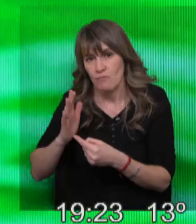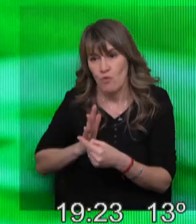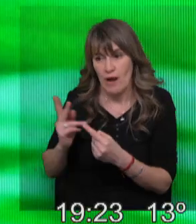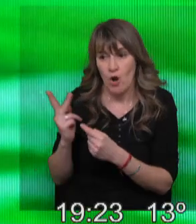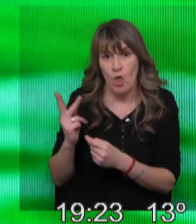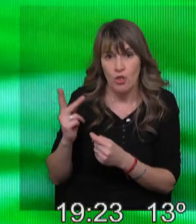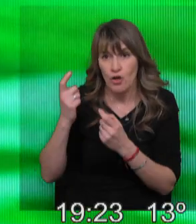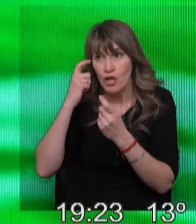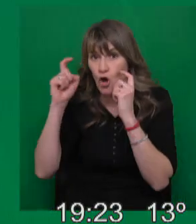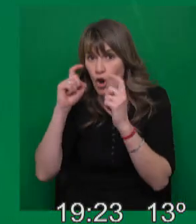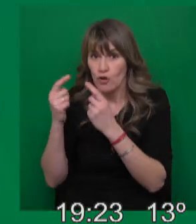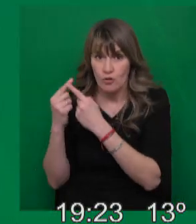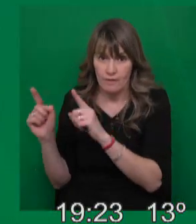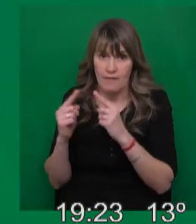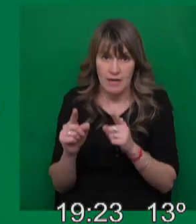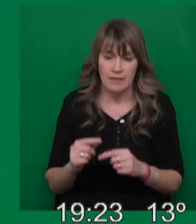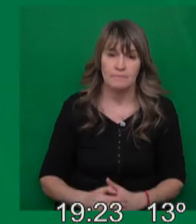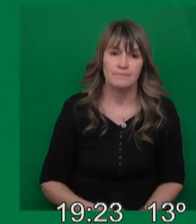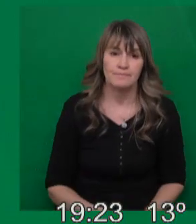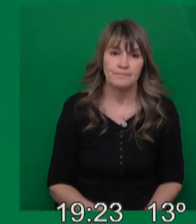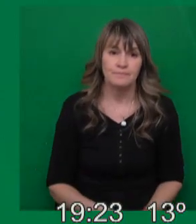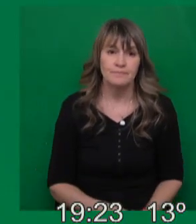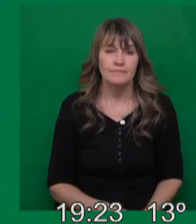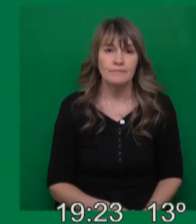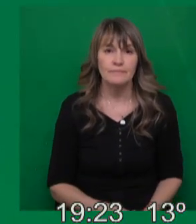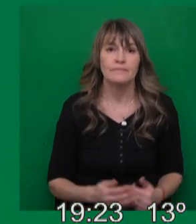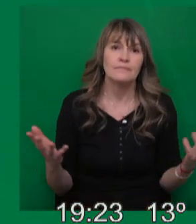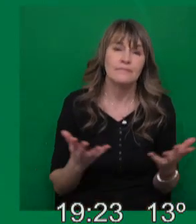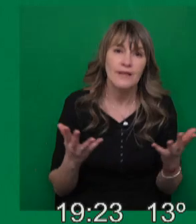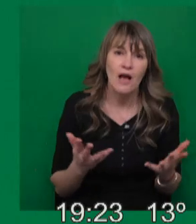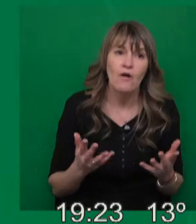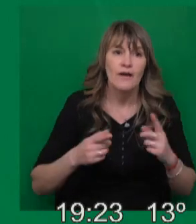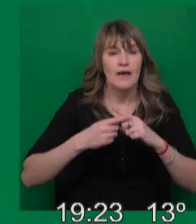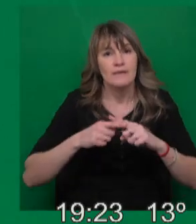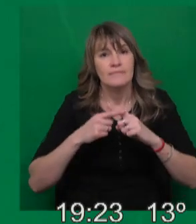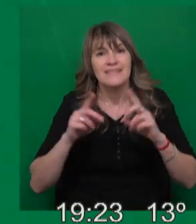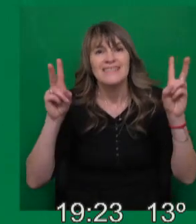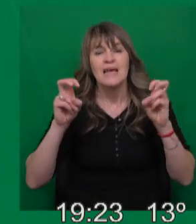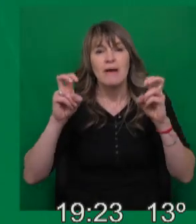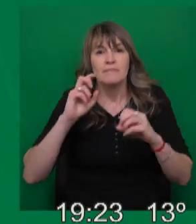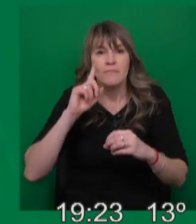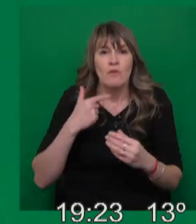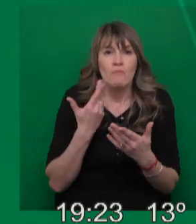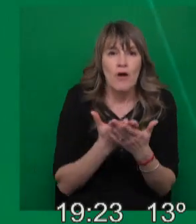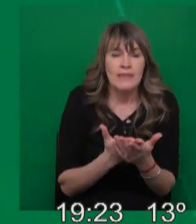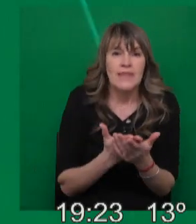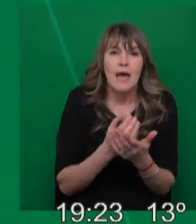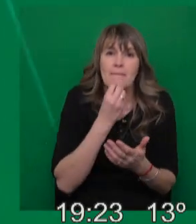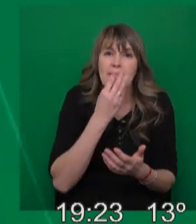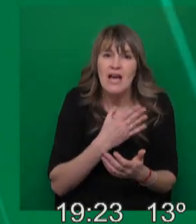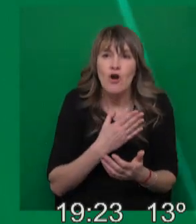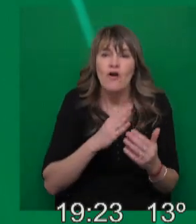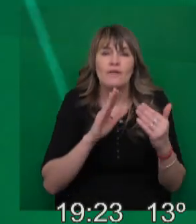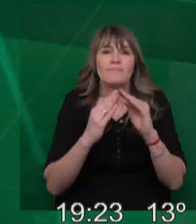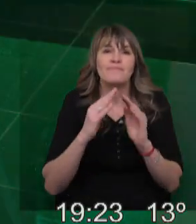el punto de vista ideológico, ¿no? A esta hora se discuten distintas propuestas para mejorar la convivencia del barrio